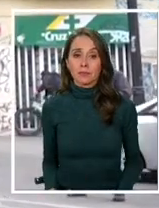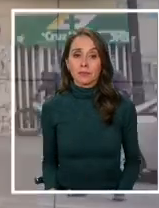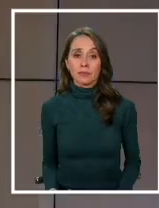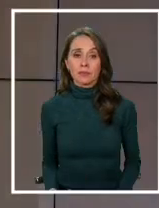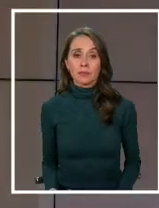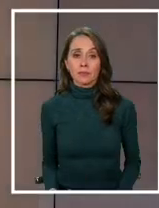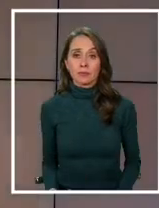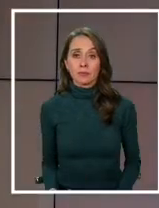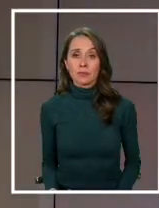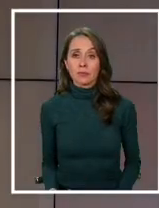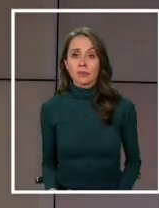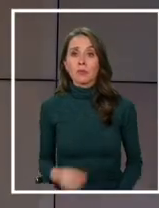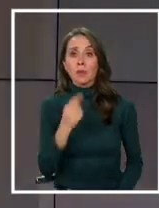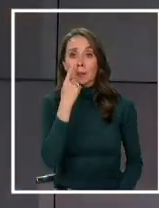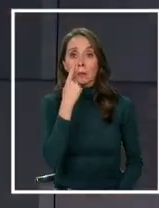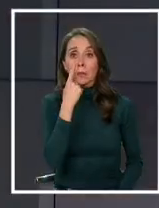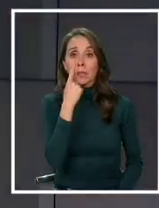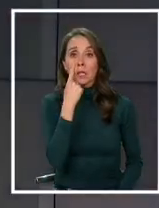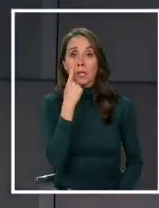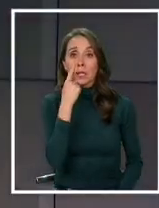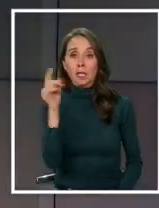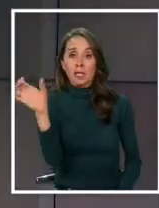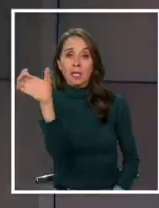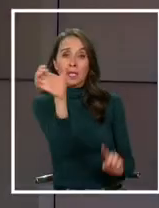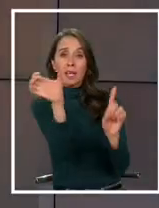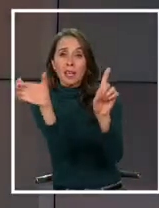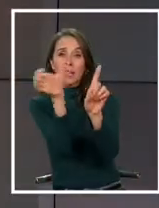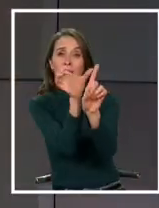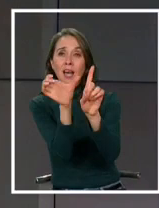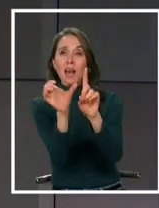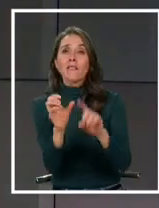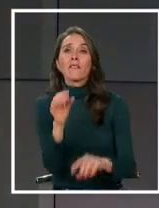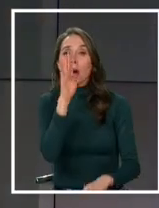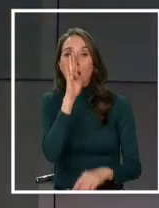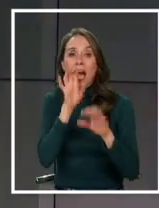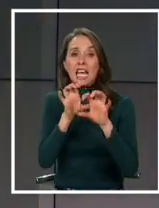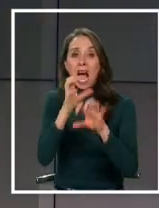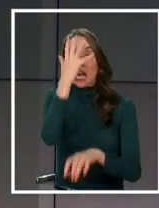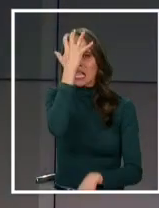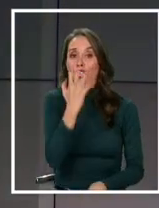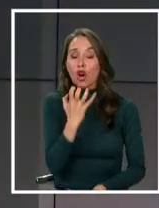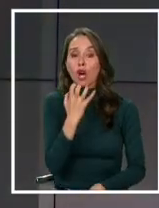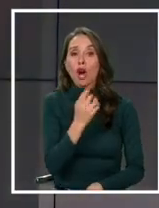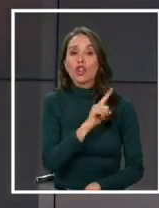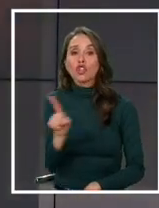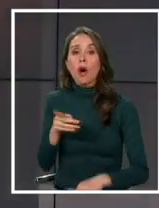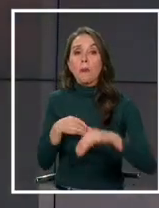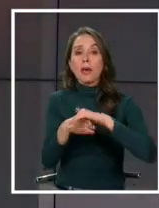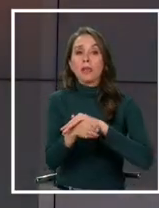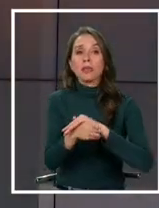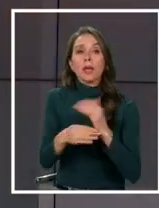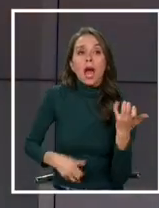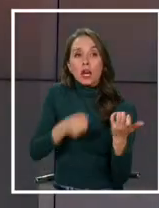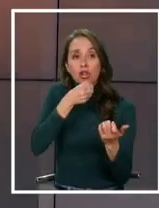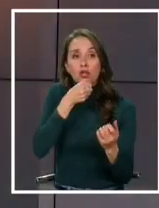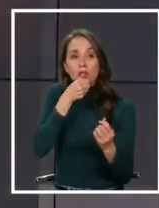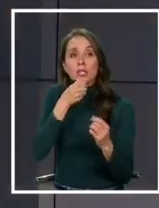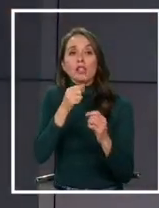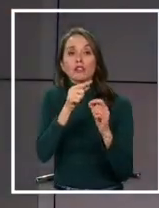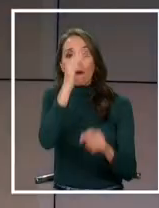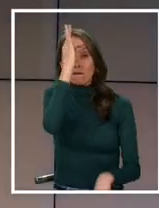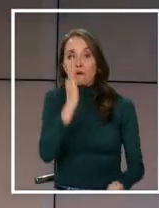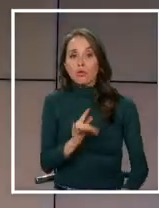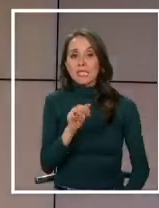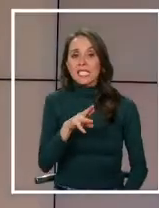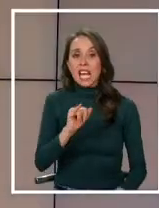metropolitana fíjese en esto Probablemente lo vio en redes sociales Gary medel indignado porque no lo dejaron entrar a un concierto grabó a funcionarios de la